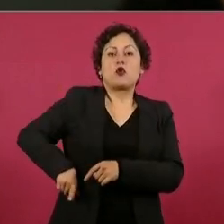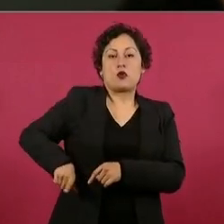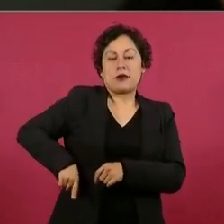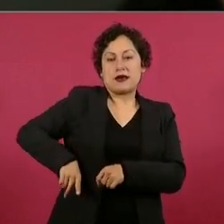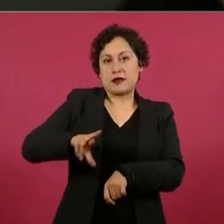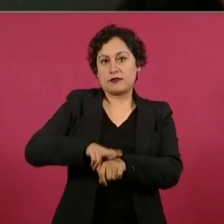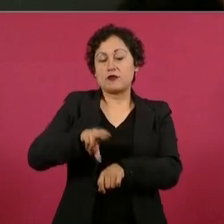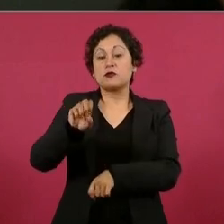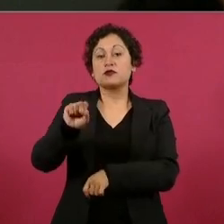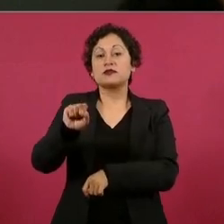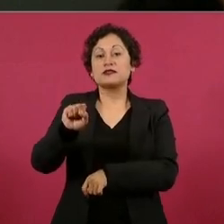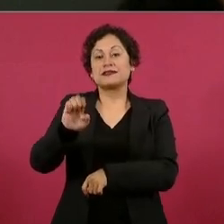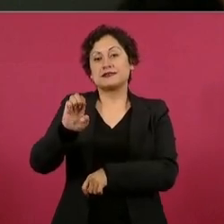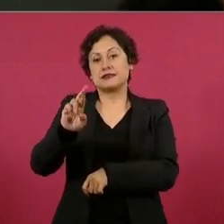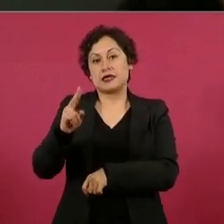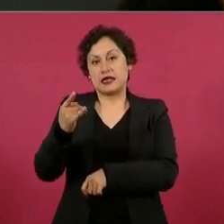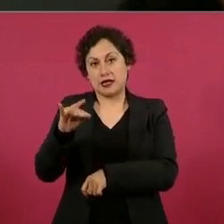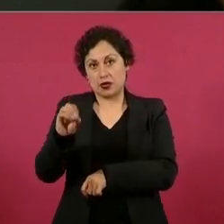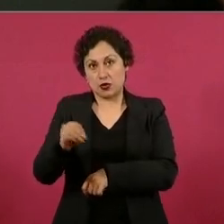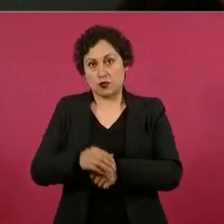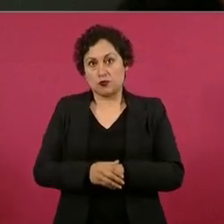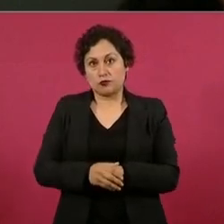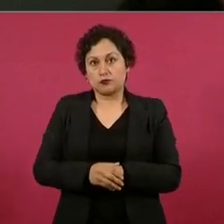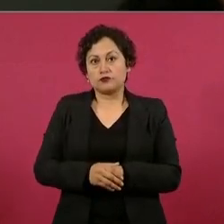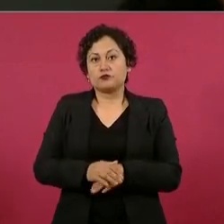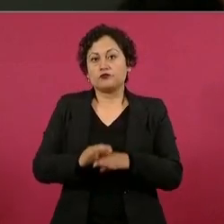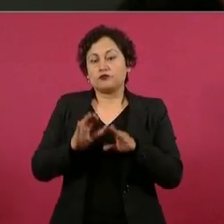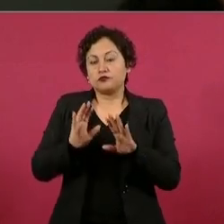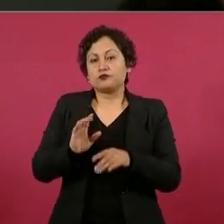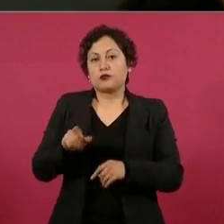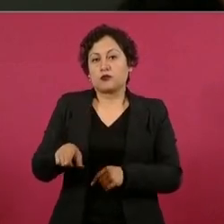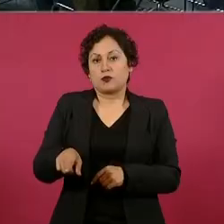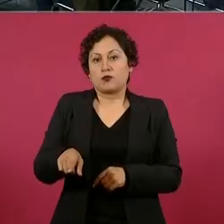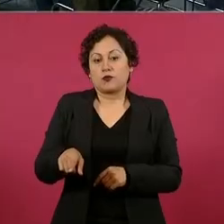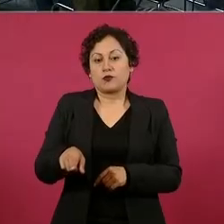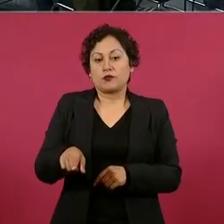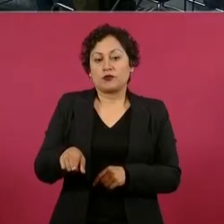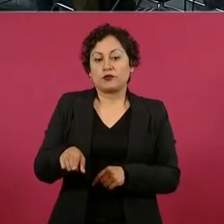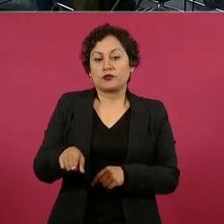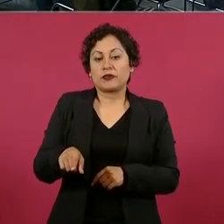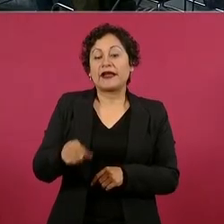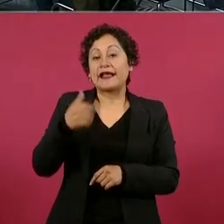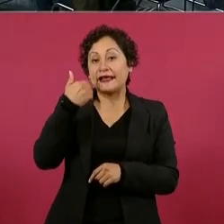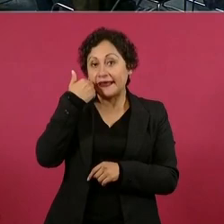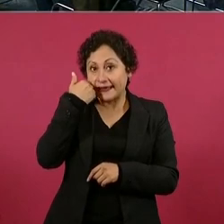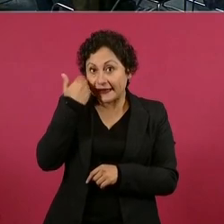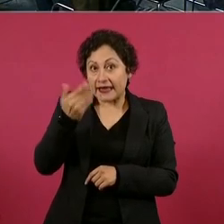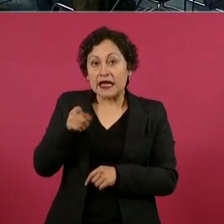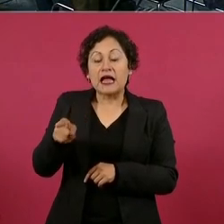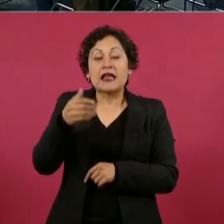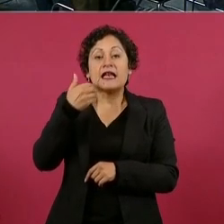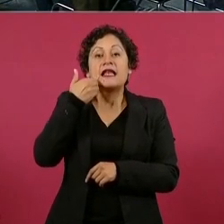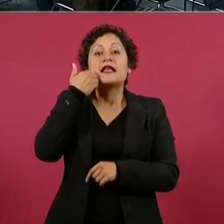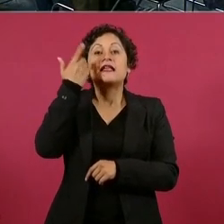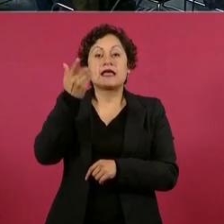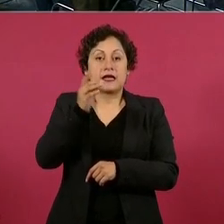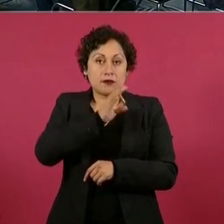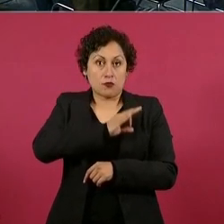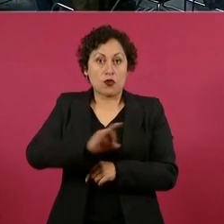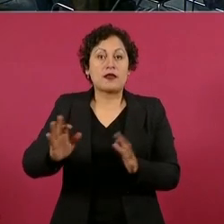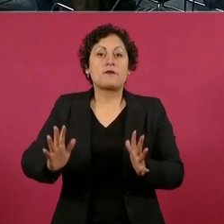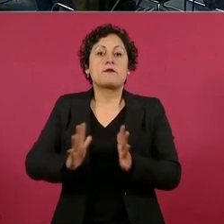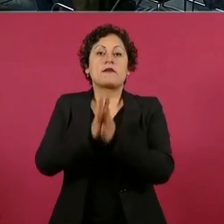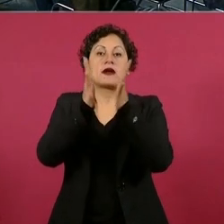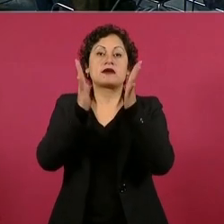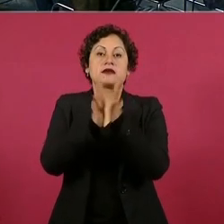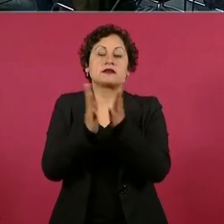Salomón. Él quiere, desea, aspira estar presente, participar en el gobierno de la